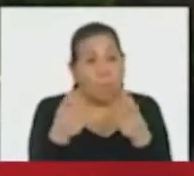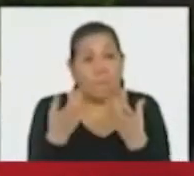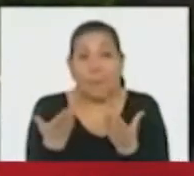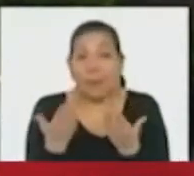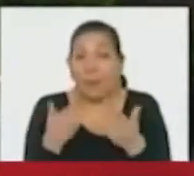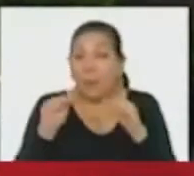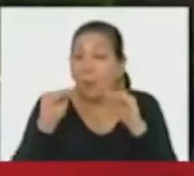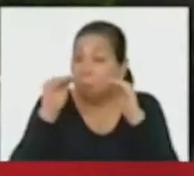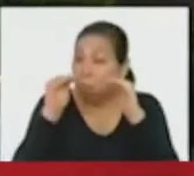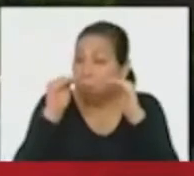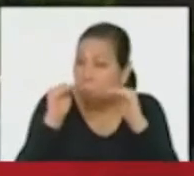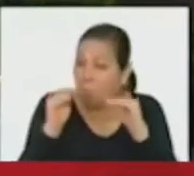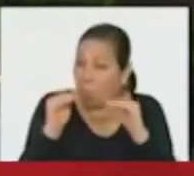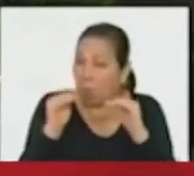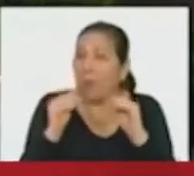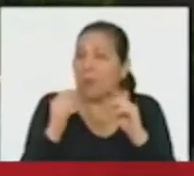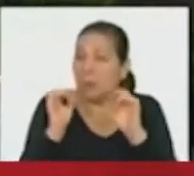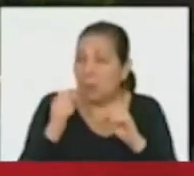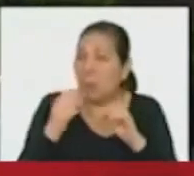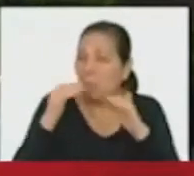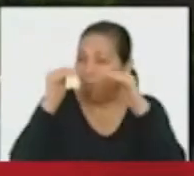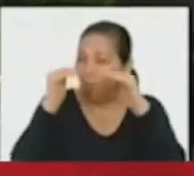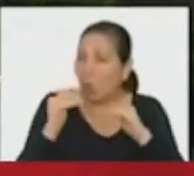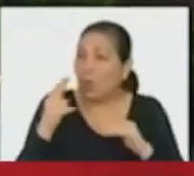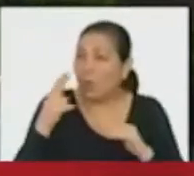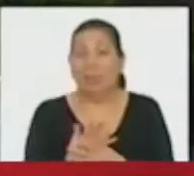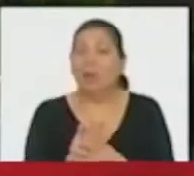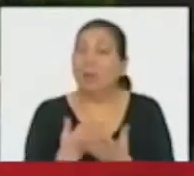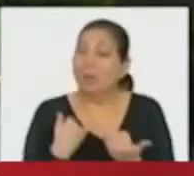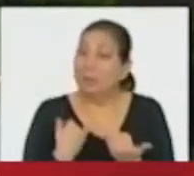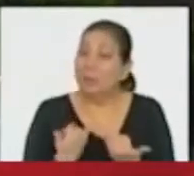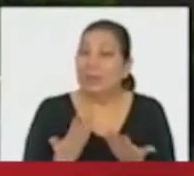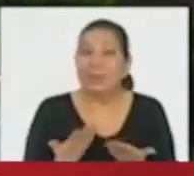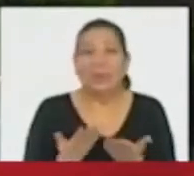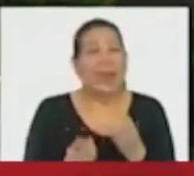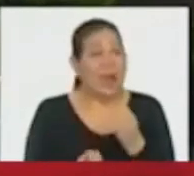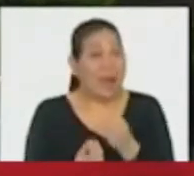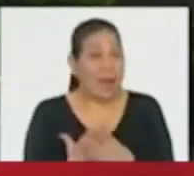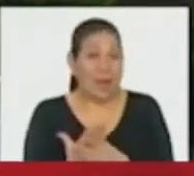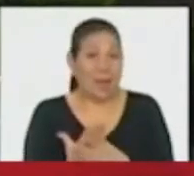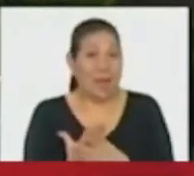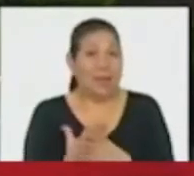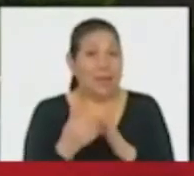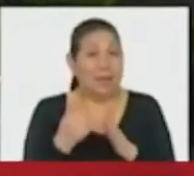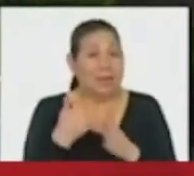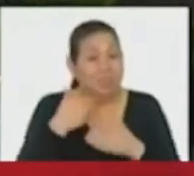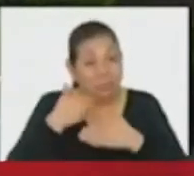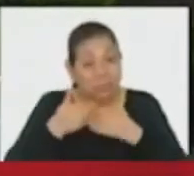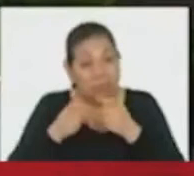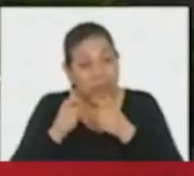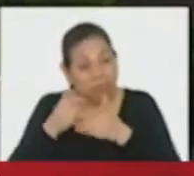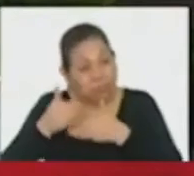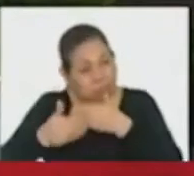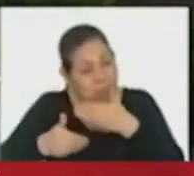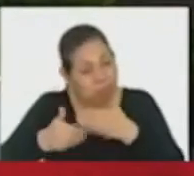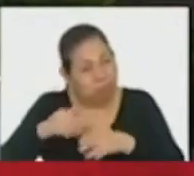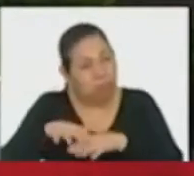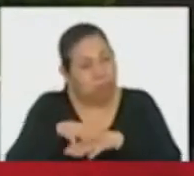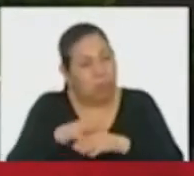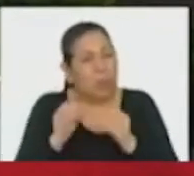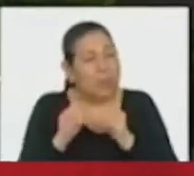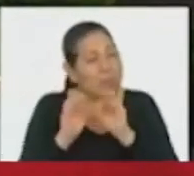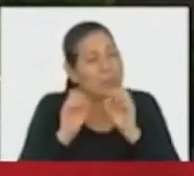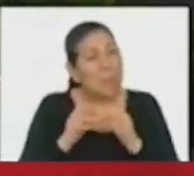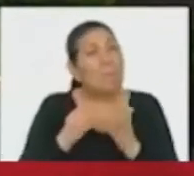descenso notorio de la segunda ola en el caso de arequipa en el seguimiento que hemos venido haciendo